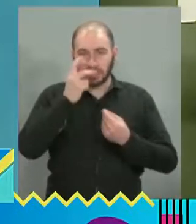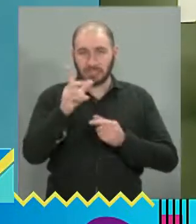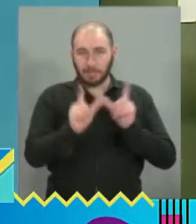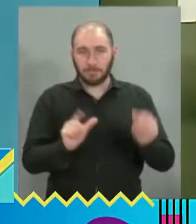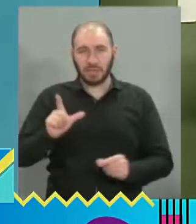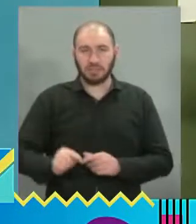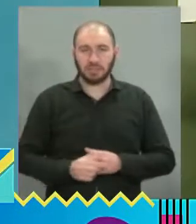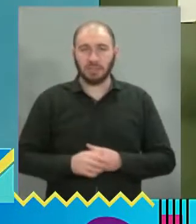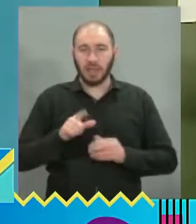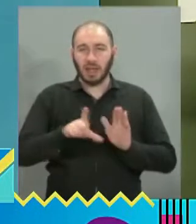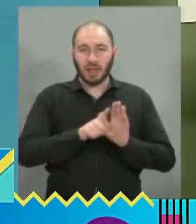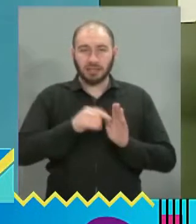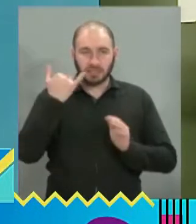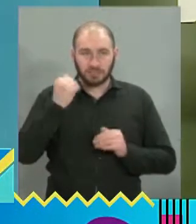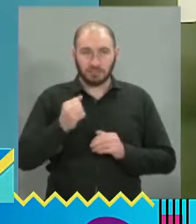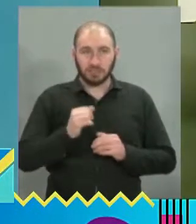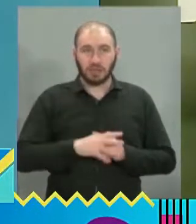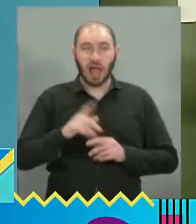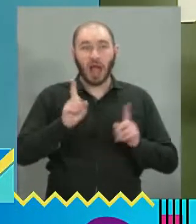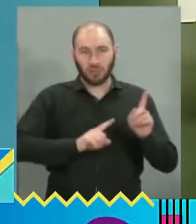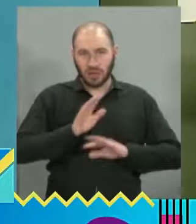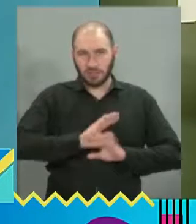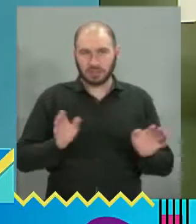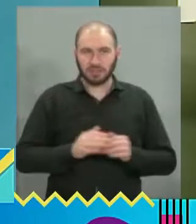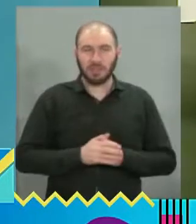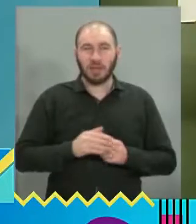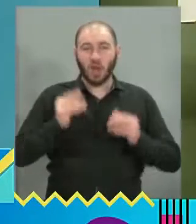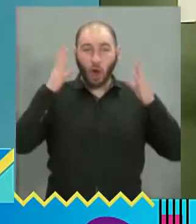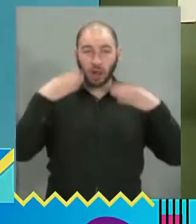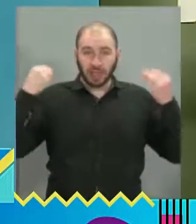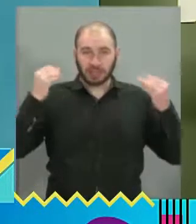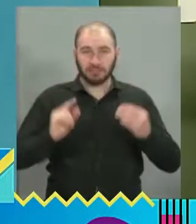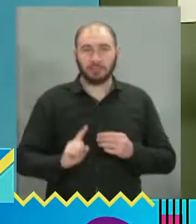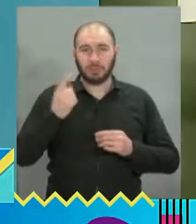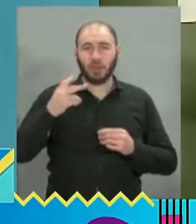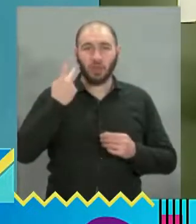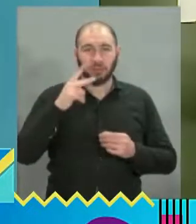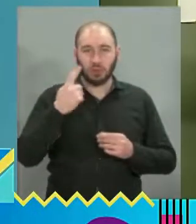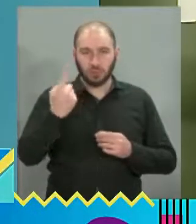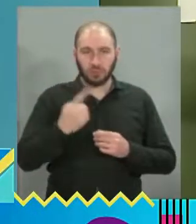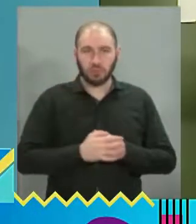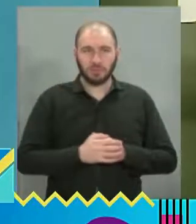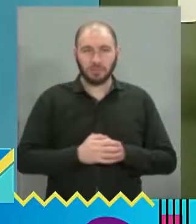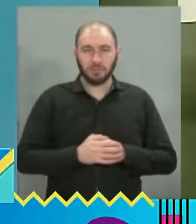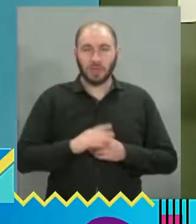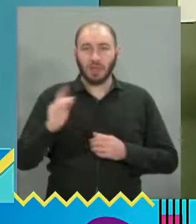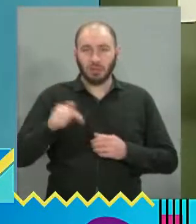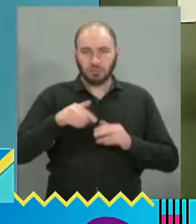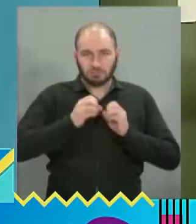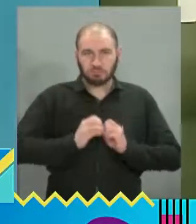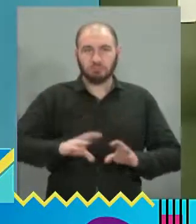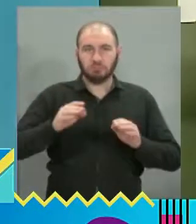países en los que está legalizado. No, vamos a decir algunos nada más, lo decíamos. Holanda fue el primero en el 2001. Todos son a